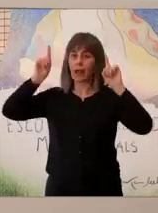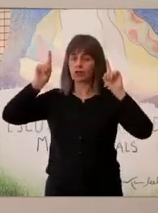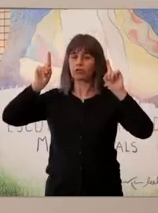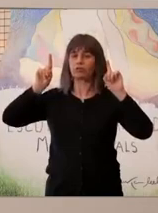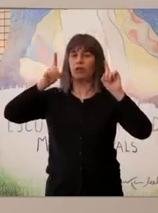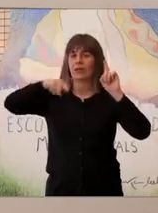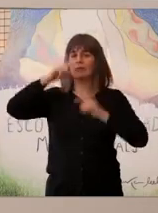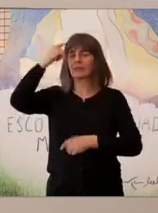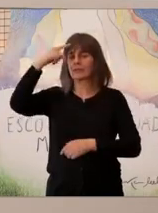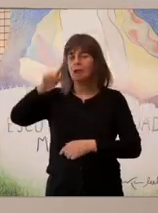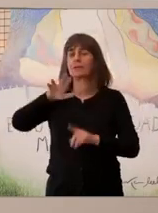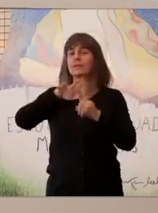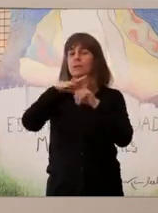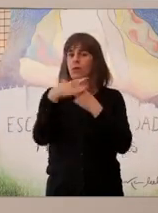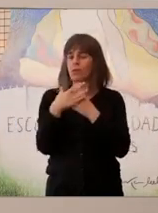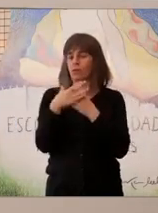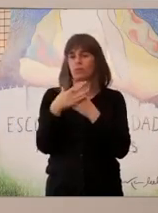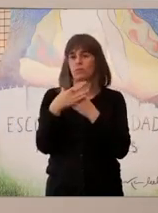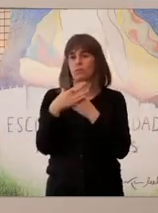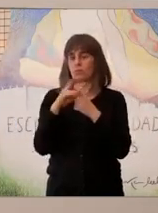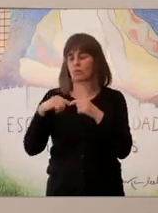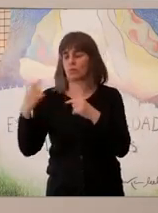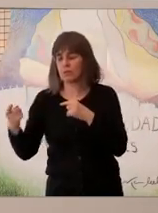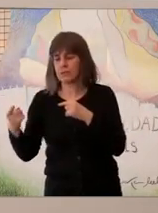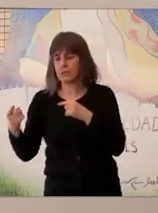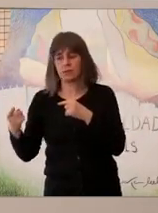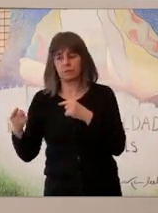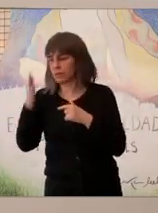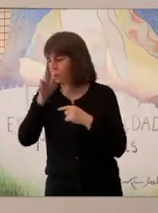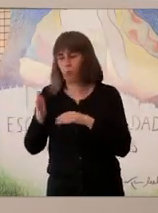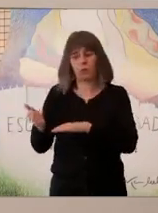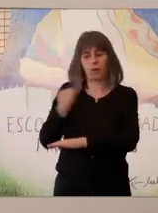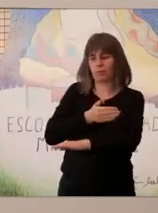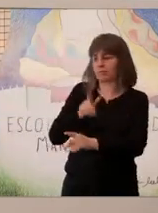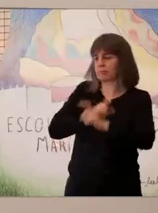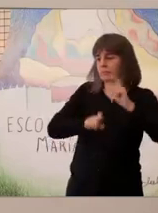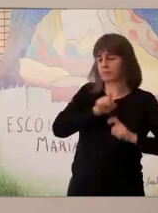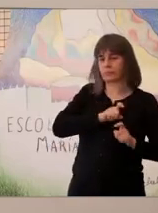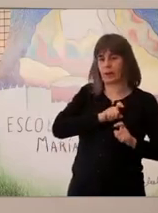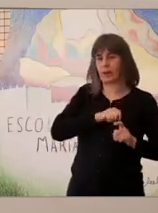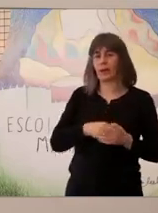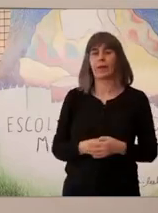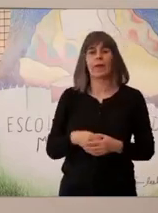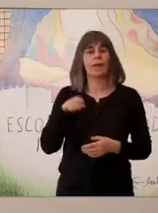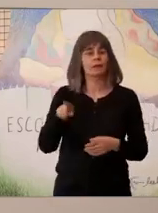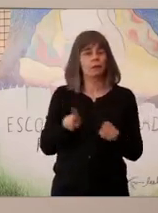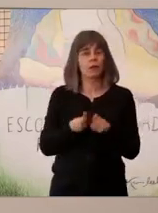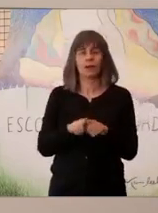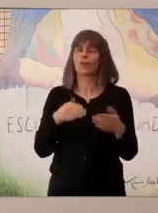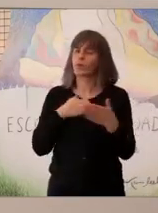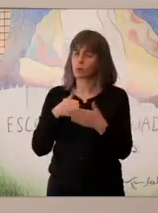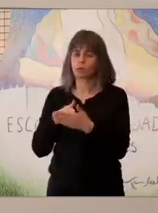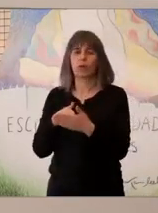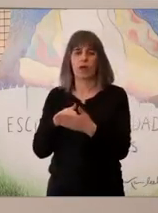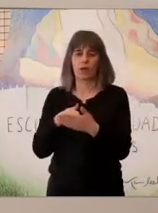las circunstancias, no hubieran denunciado y no hubieran ido a un juzgado. Eso es una realidad. La mayor dificultad que tienen las mujeres para el